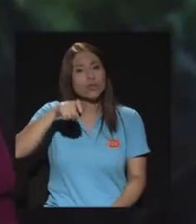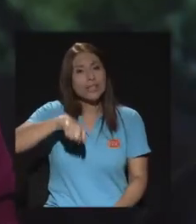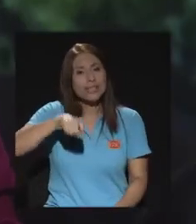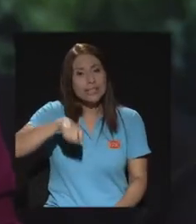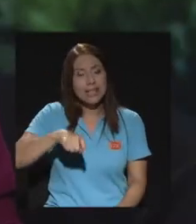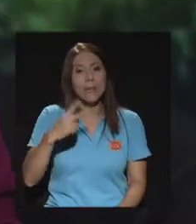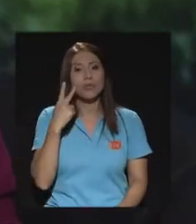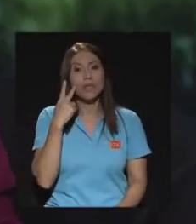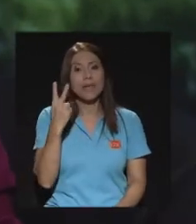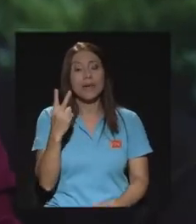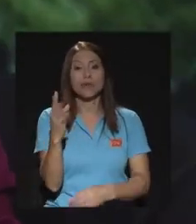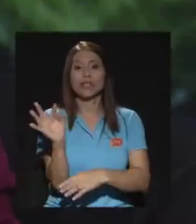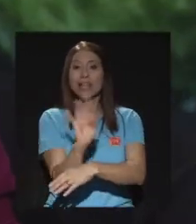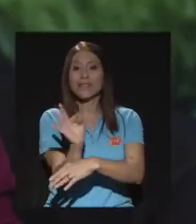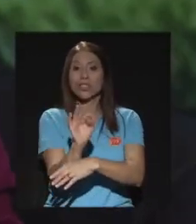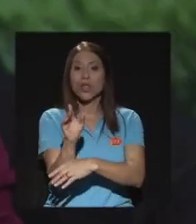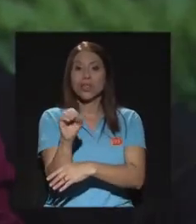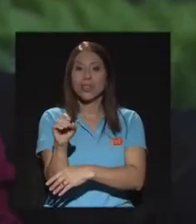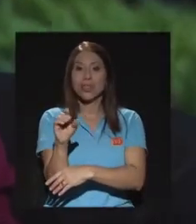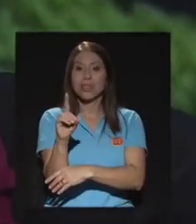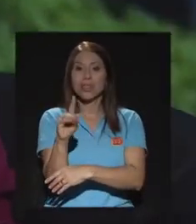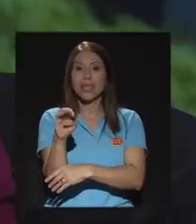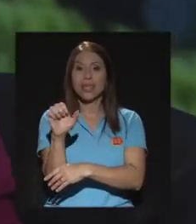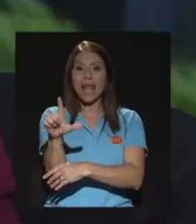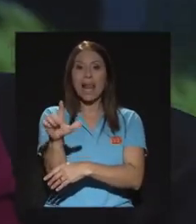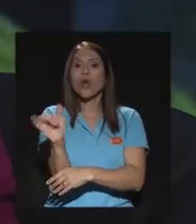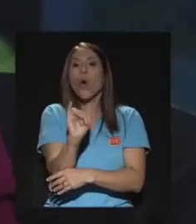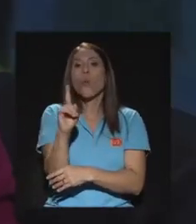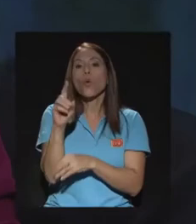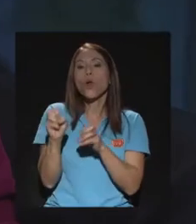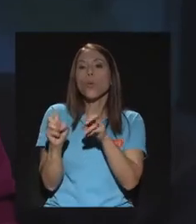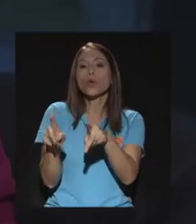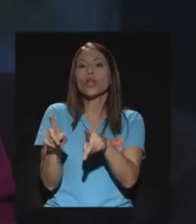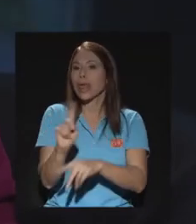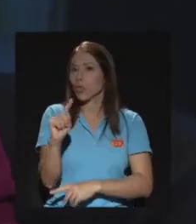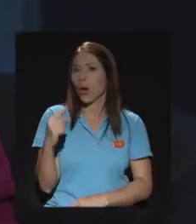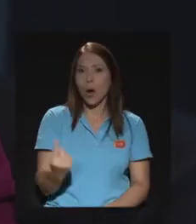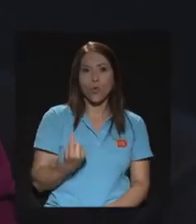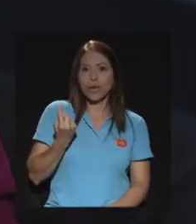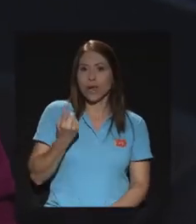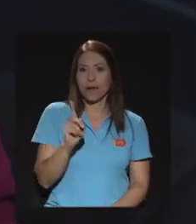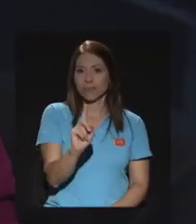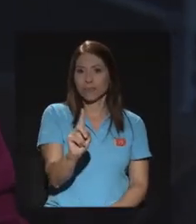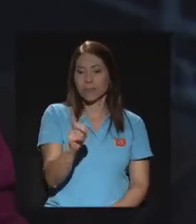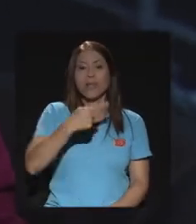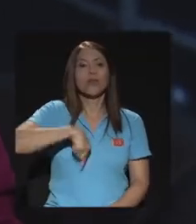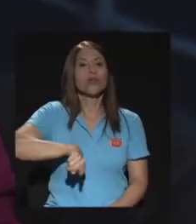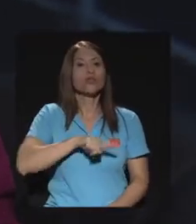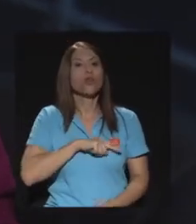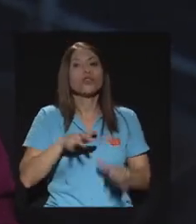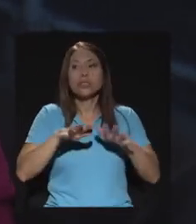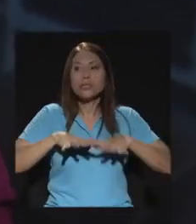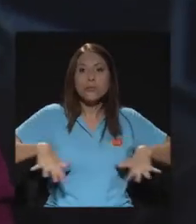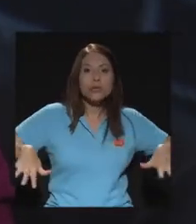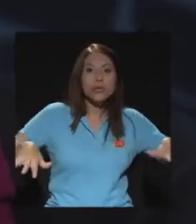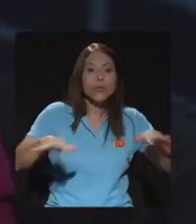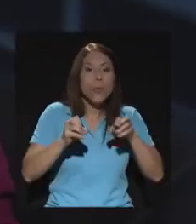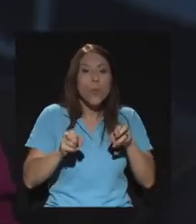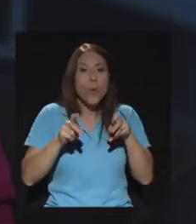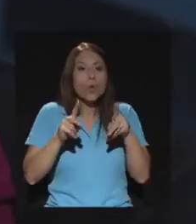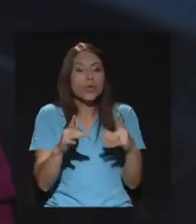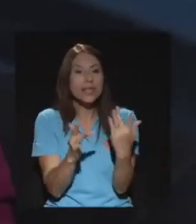televisión digital como una oportunidad, no la única. Ya decía al inicio que estamos en un escenario de convergencia